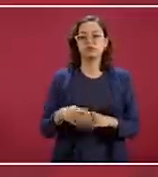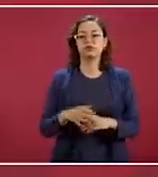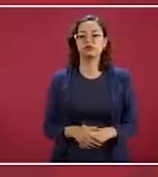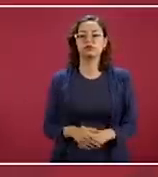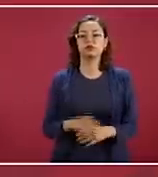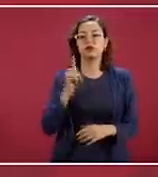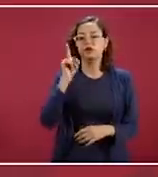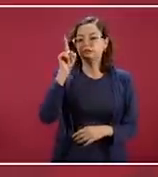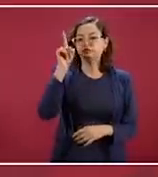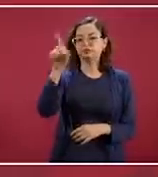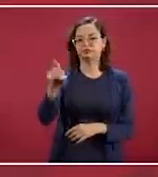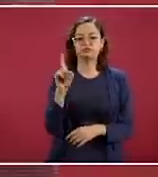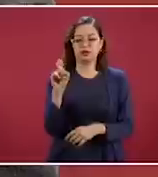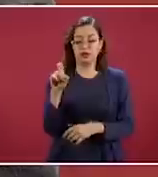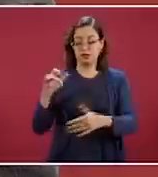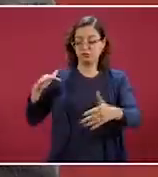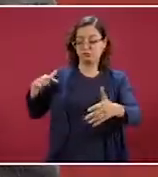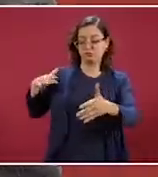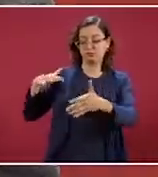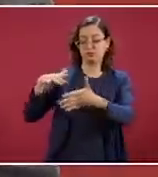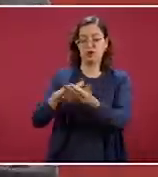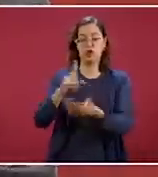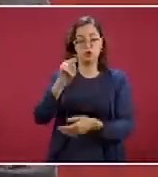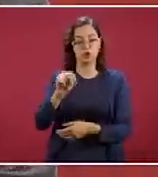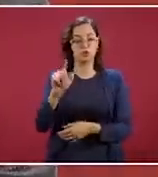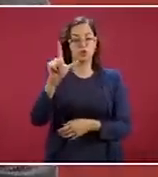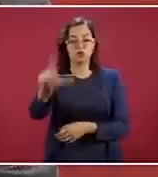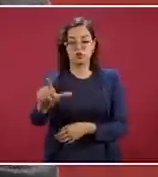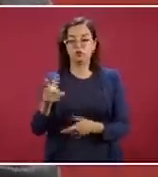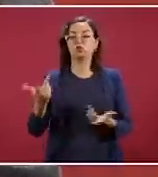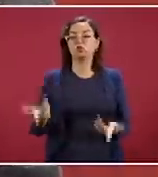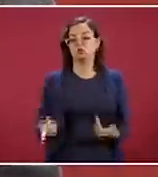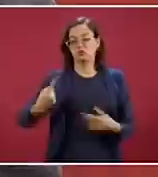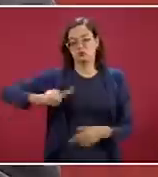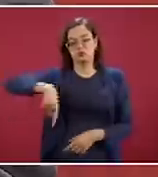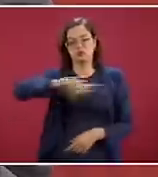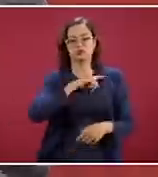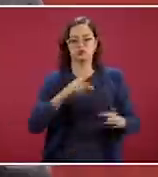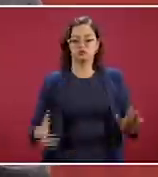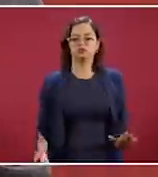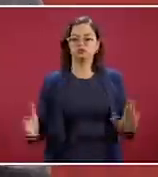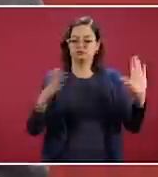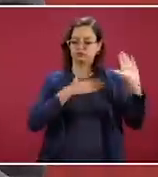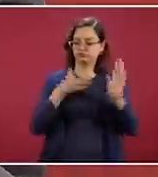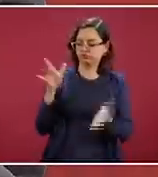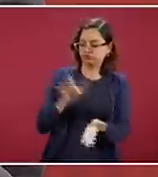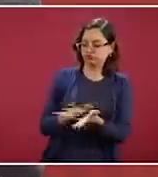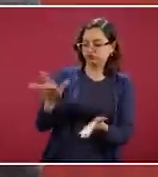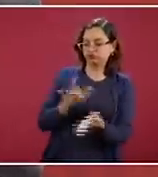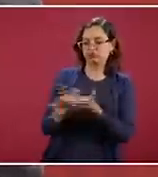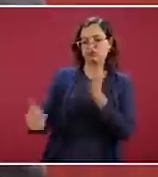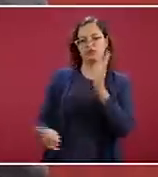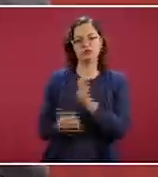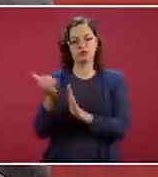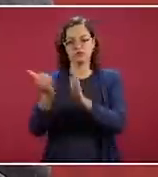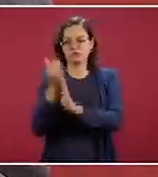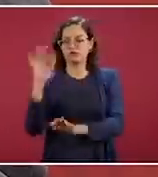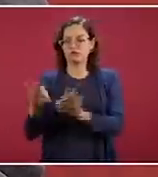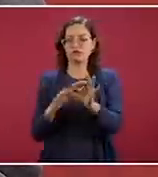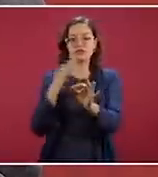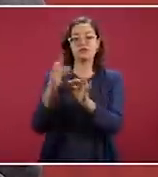presa Libertad en Nuevo León. Tenemos el compromiso de apoyar para que no falte el